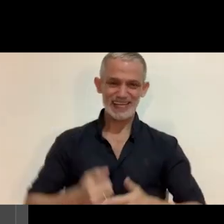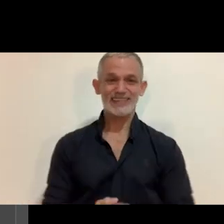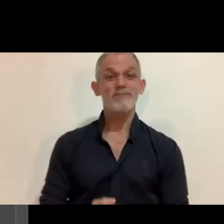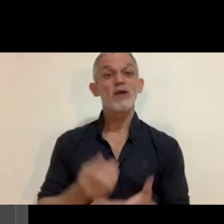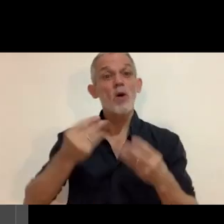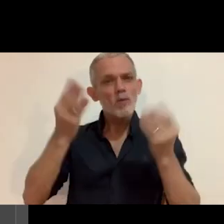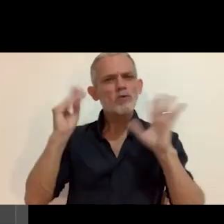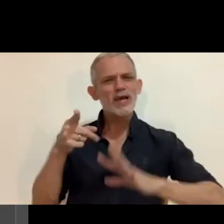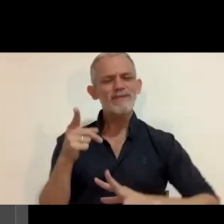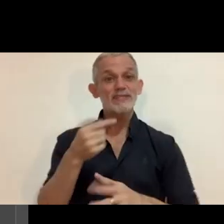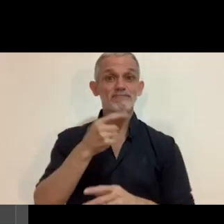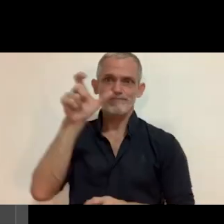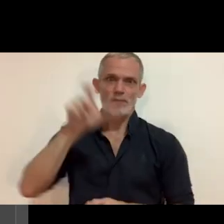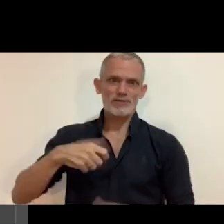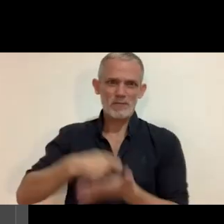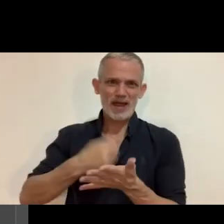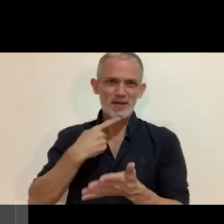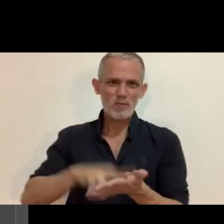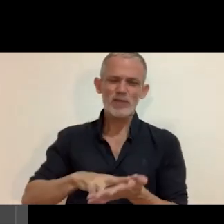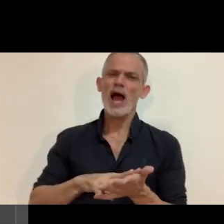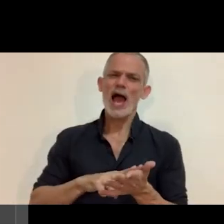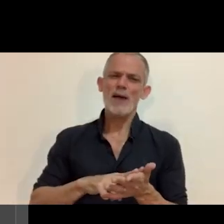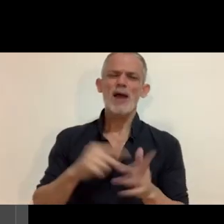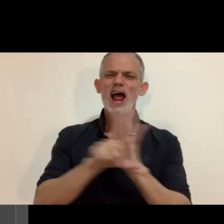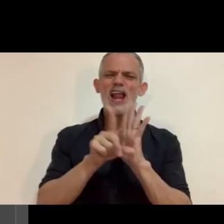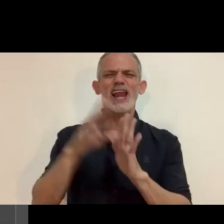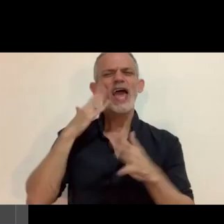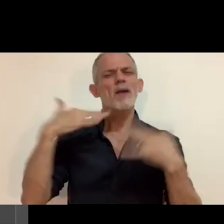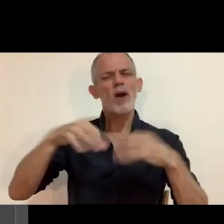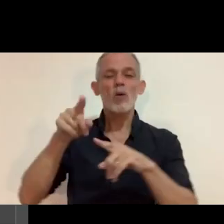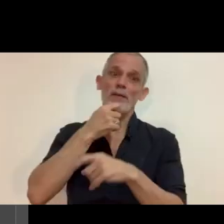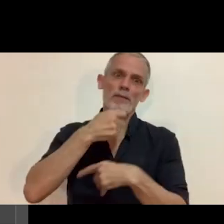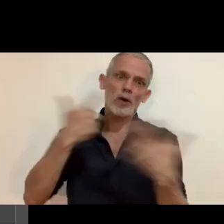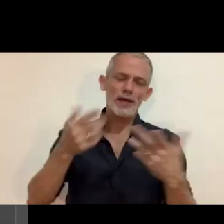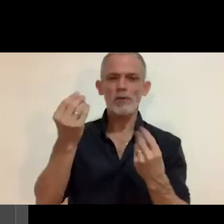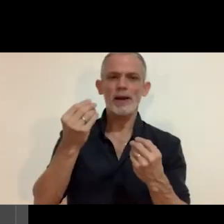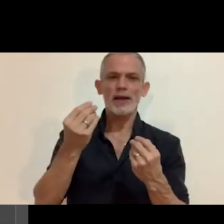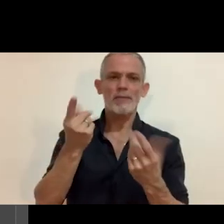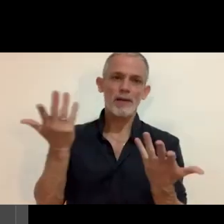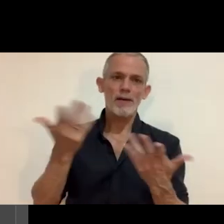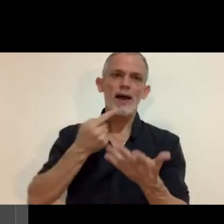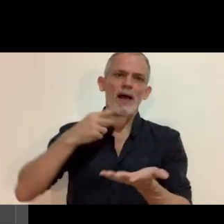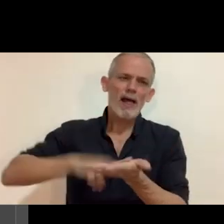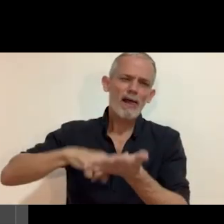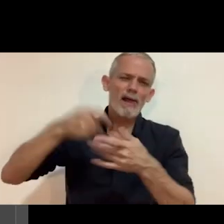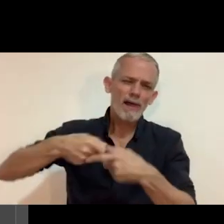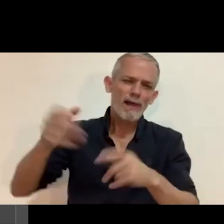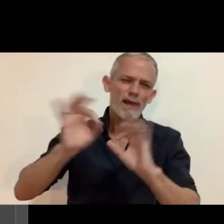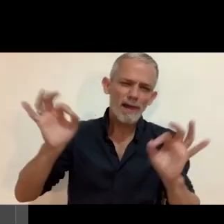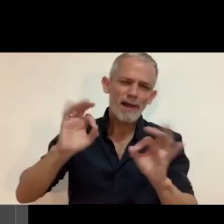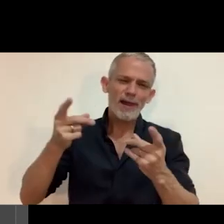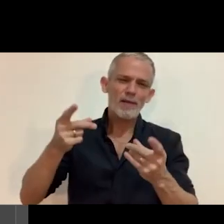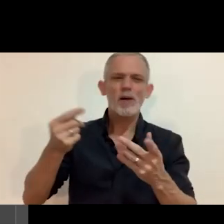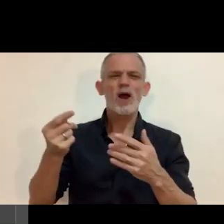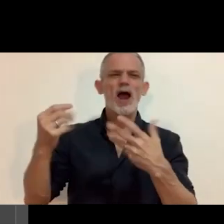veces los contribuyentes pretendían aplicar la ley penal más benigna, por ejemplo, para bajar de evasión tributaria agravada a evasión